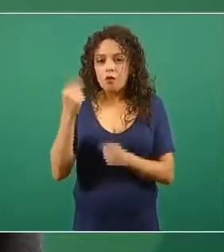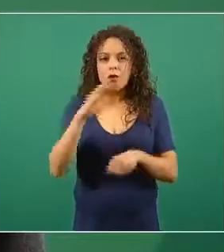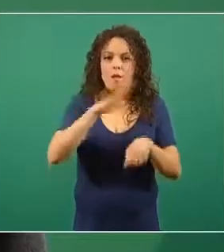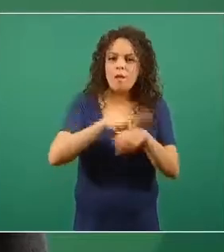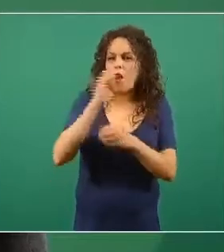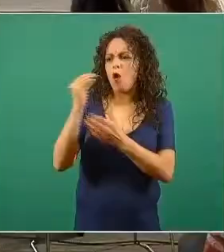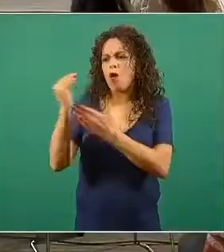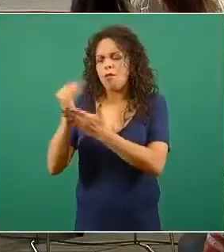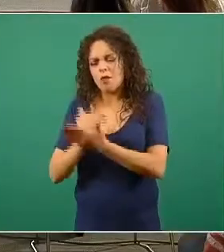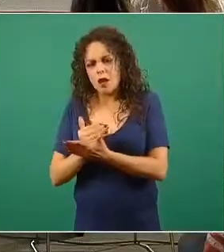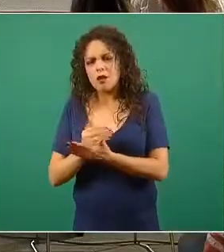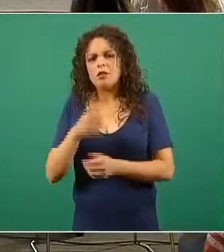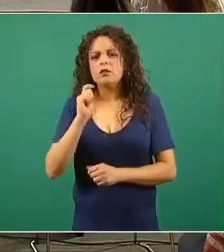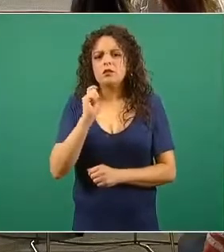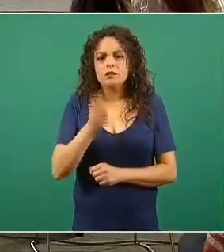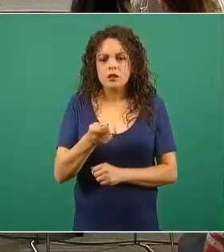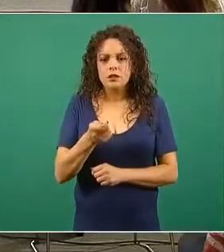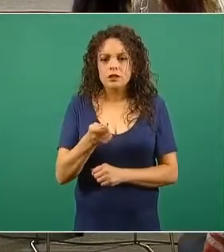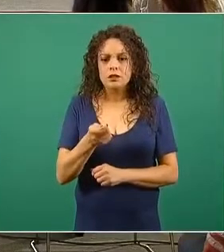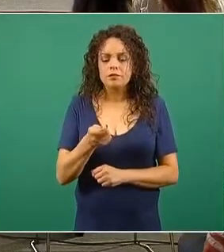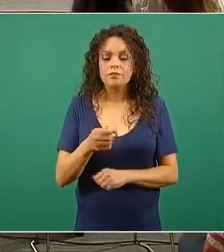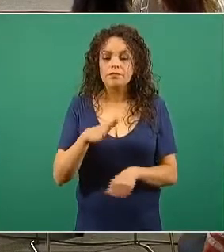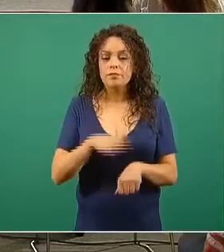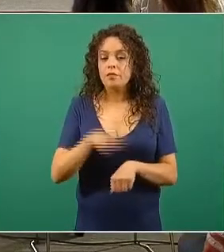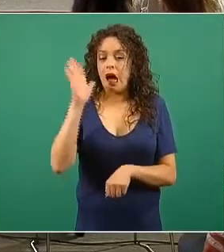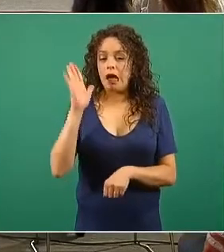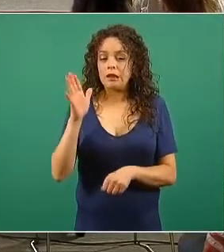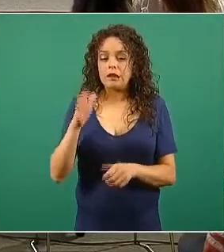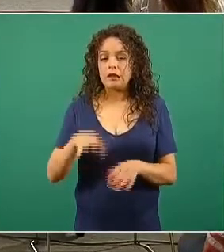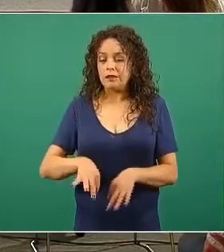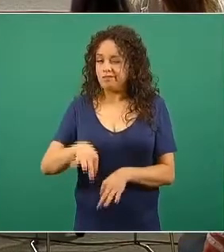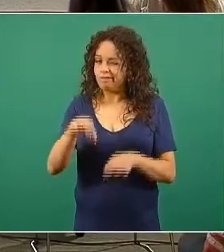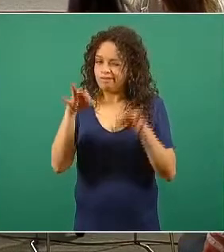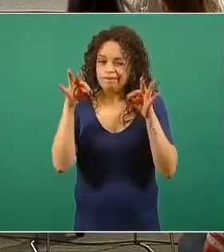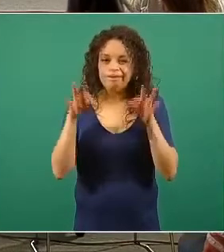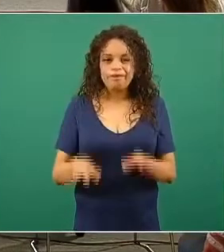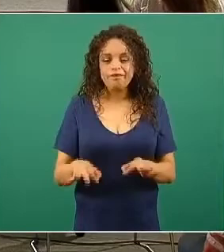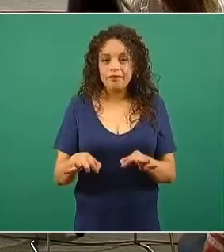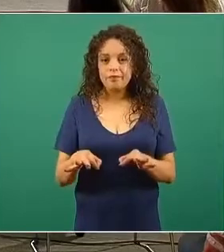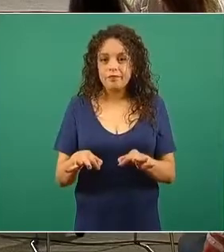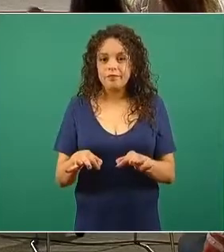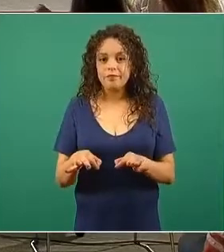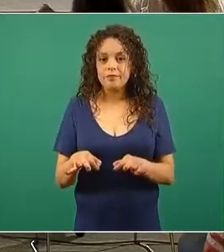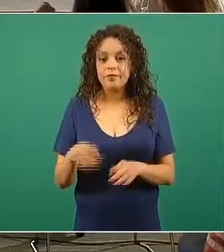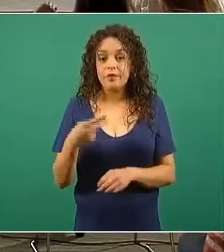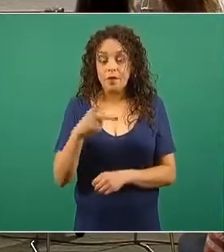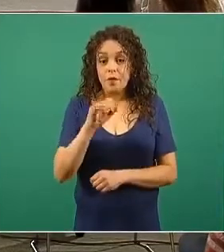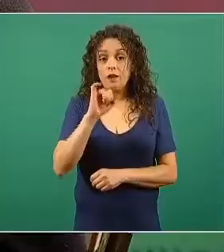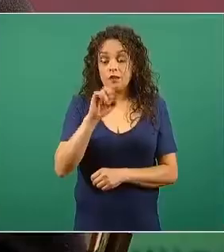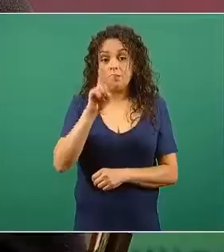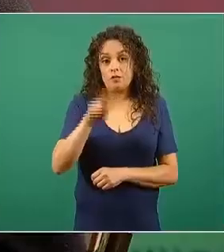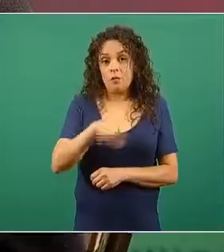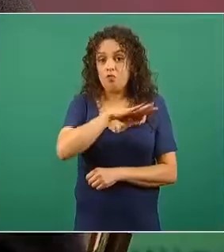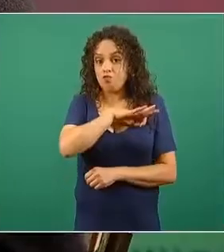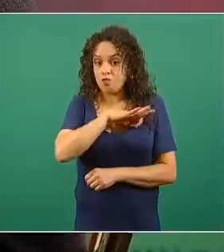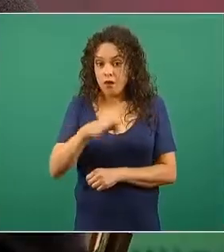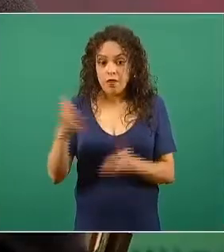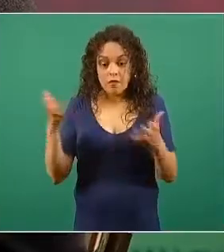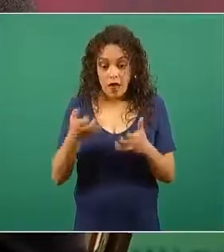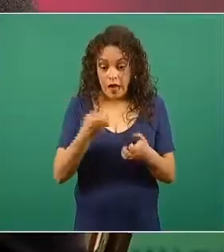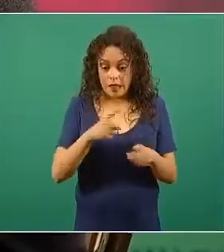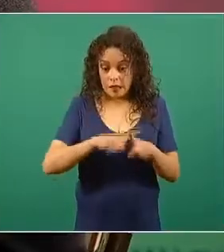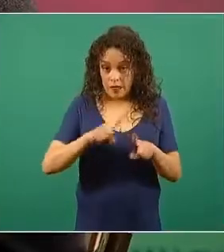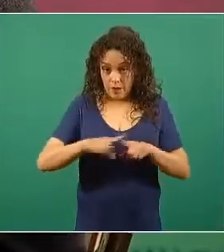casos menos, por lo mismo con mayor eficacia o menor, pero finalmente haber llevado a cabo todas estas